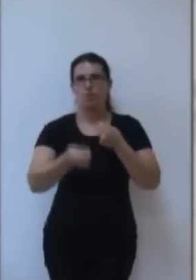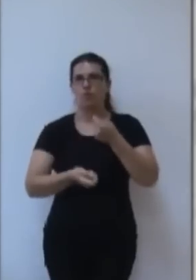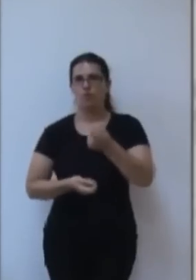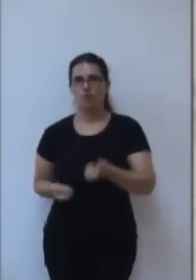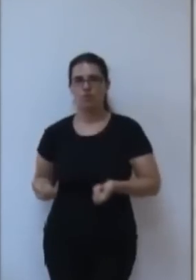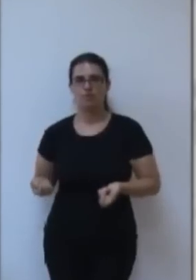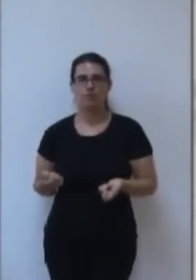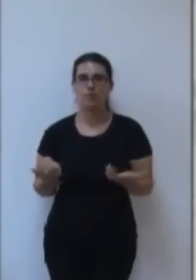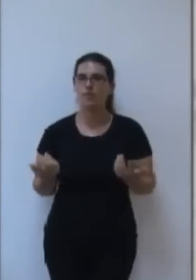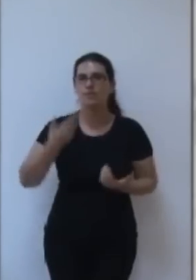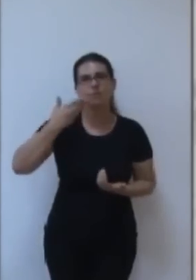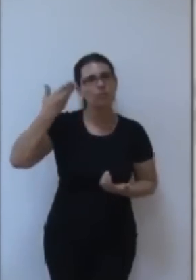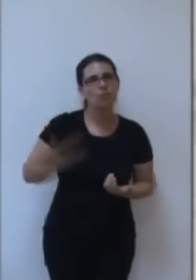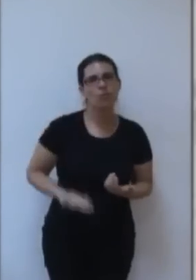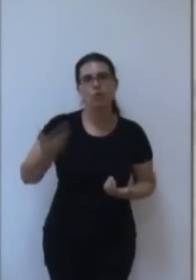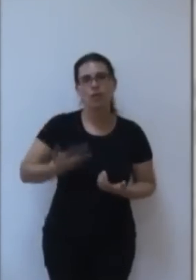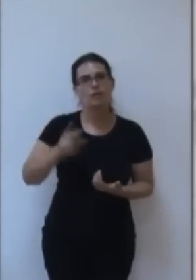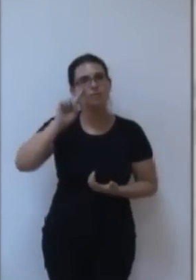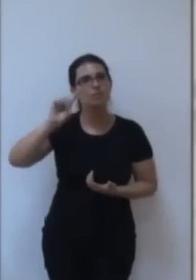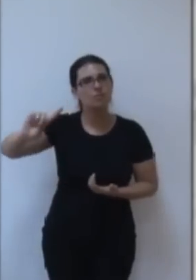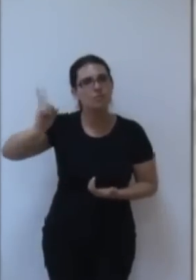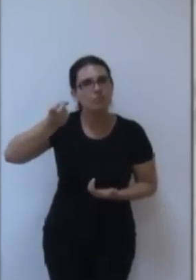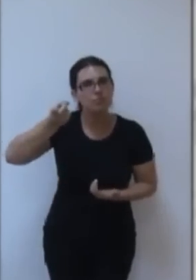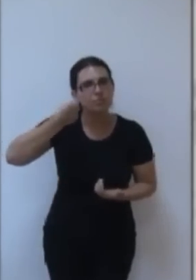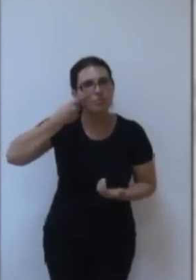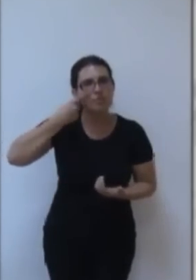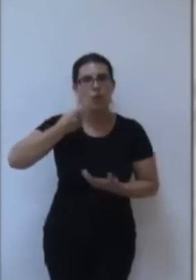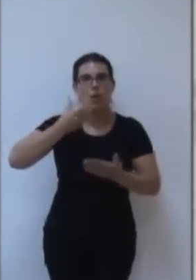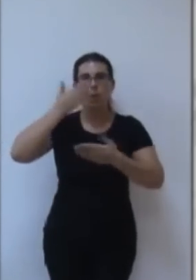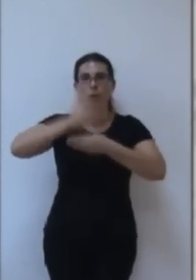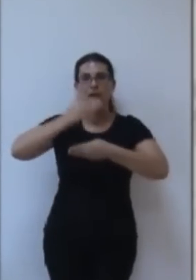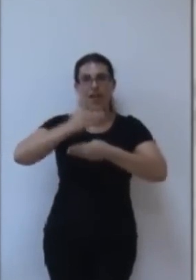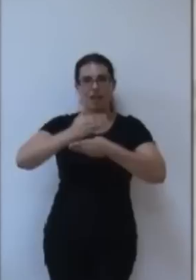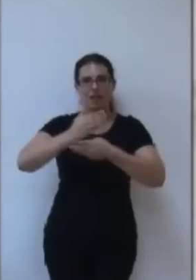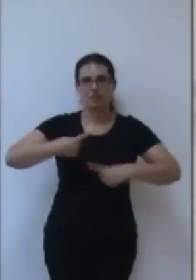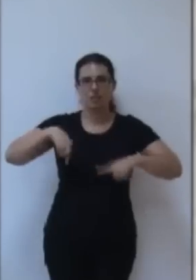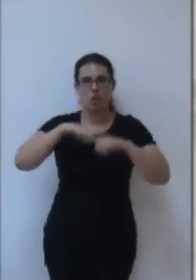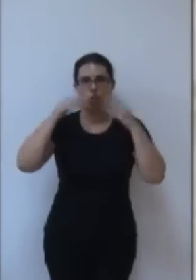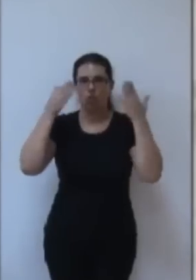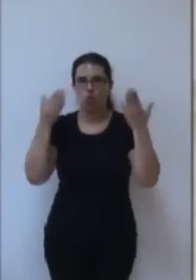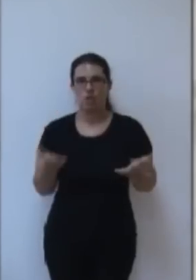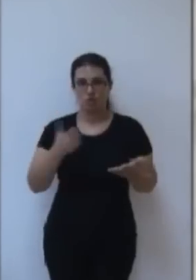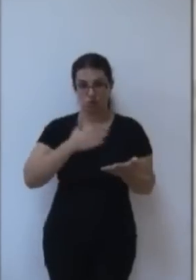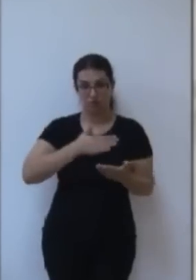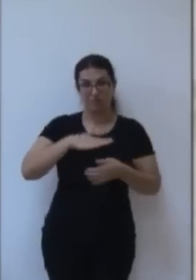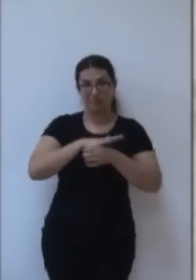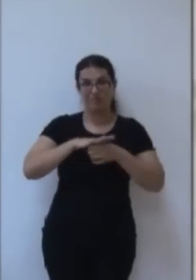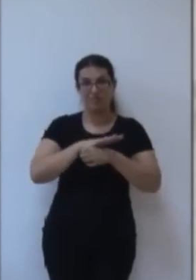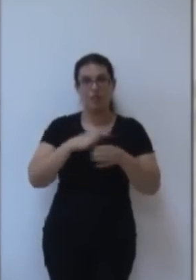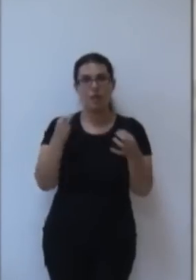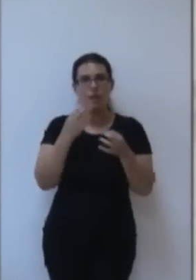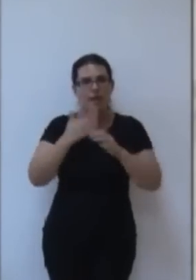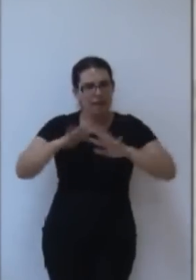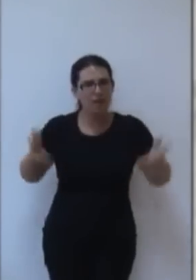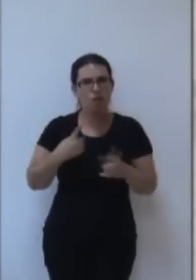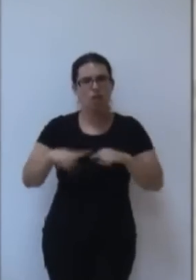es muy importante, ¿no?, detectar las barreras que tenemos, y en el ámbito nuestro, que es donde podemos impulsar cosas en el mundo TIC,